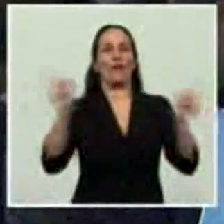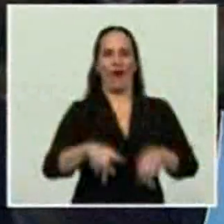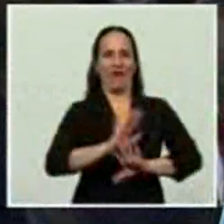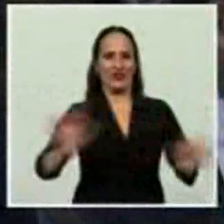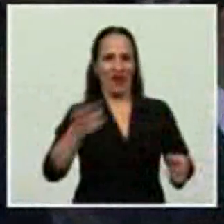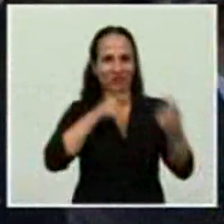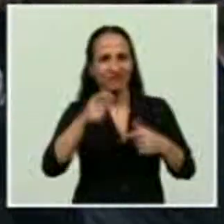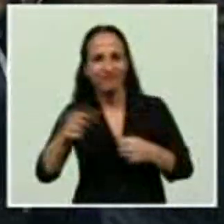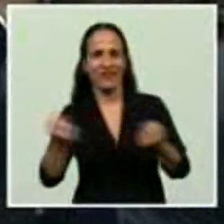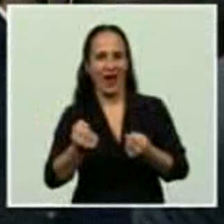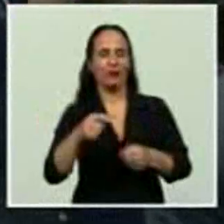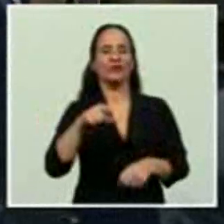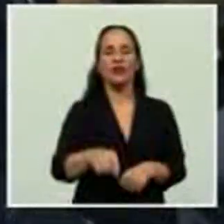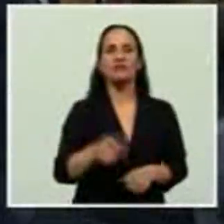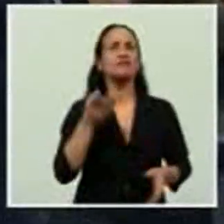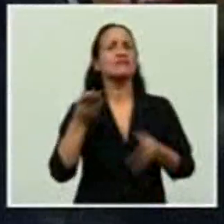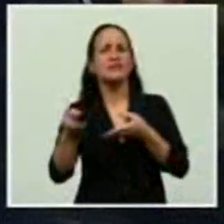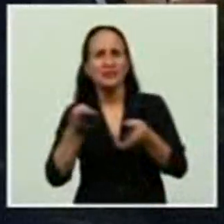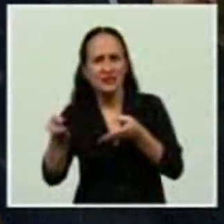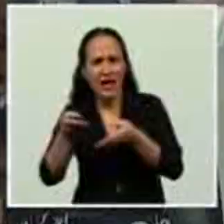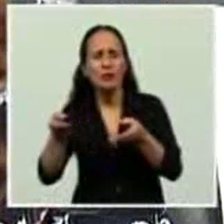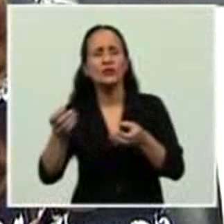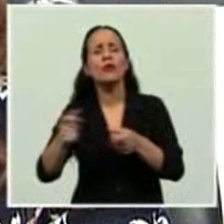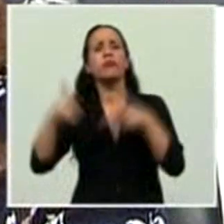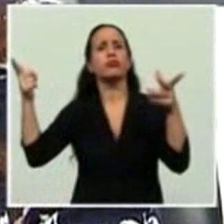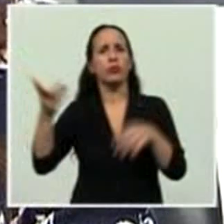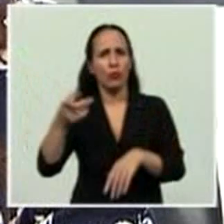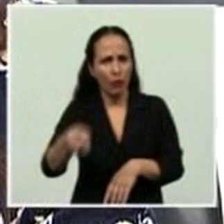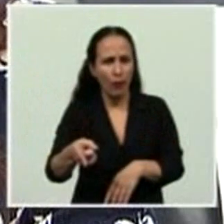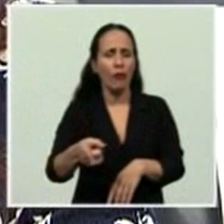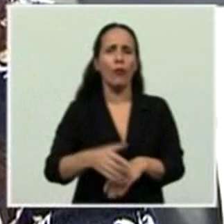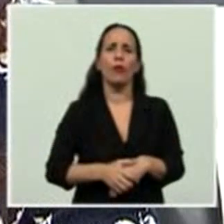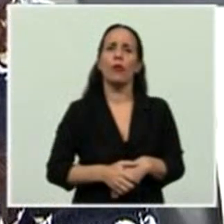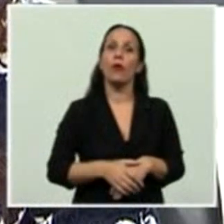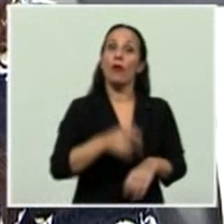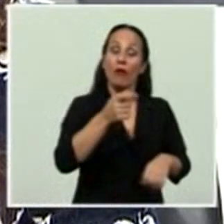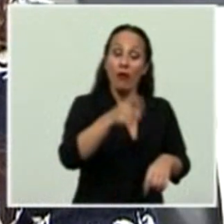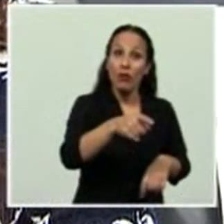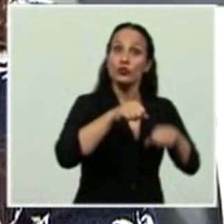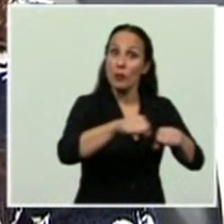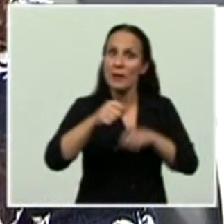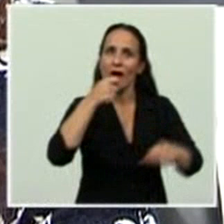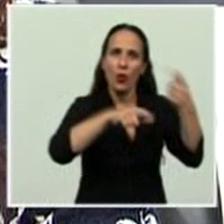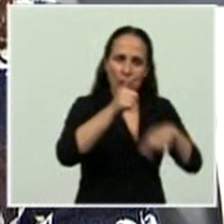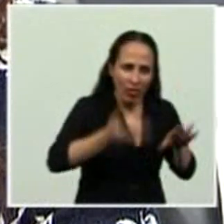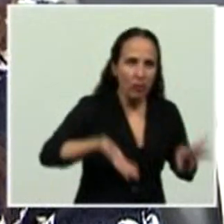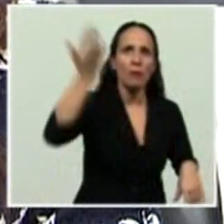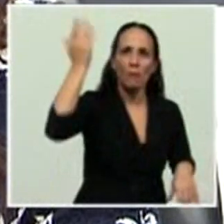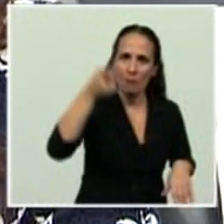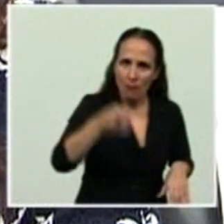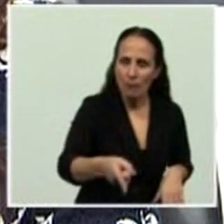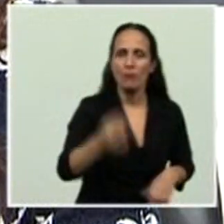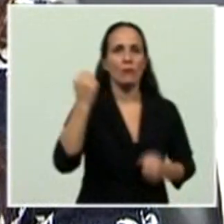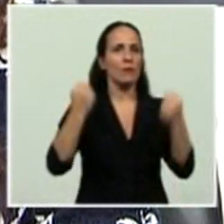autos han crecido los servicios han aumentado las ventas de los supermercados y